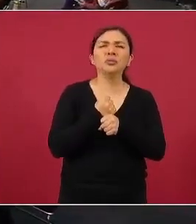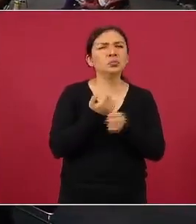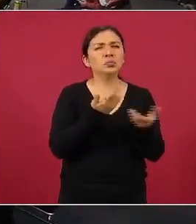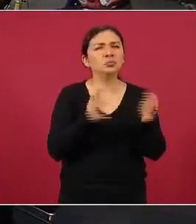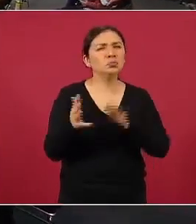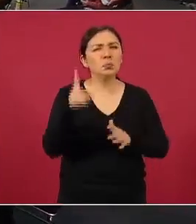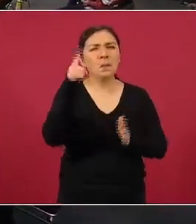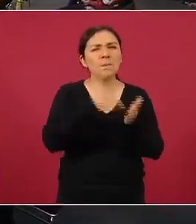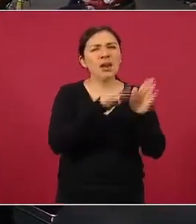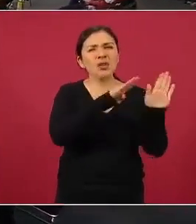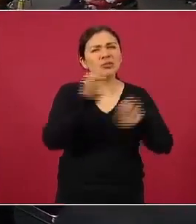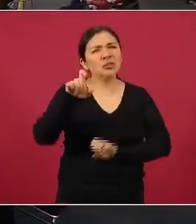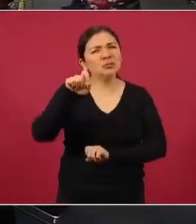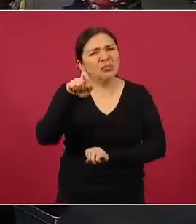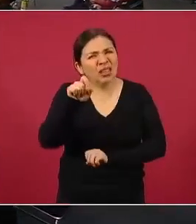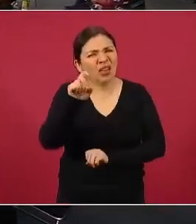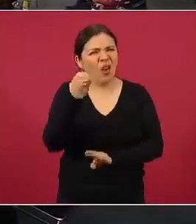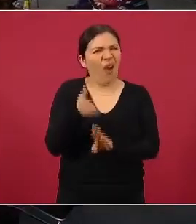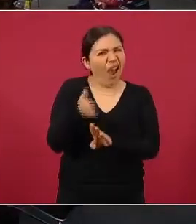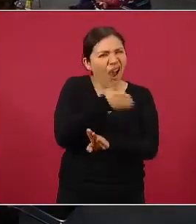20, antes,